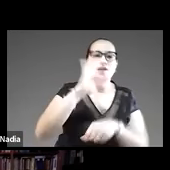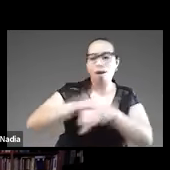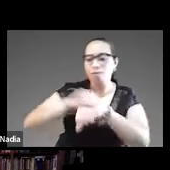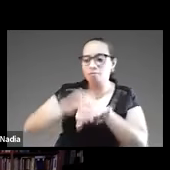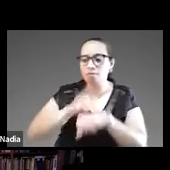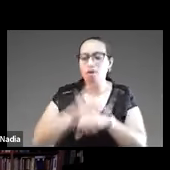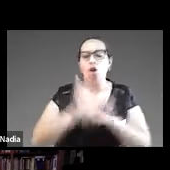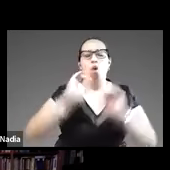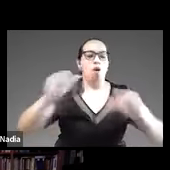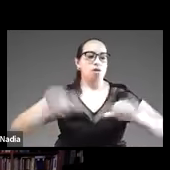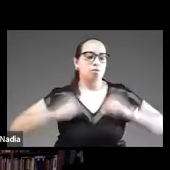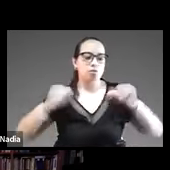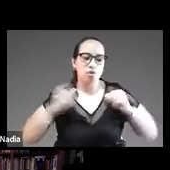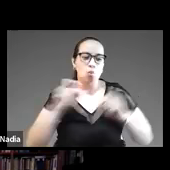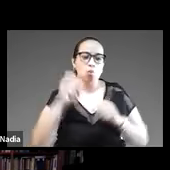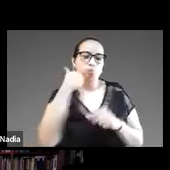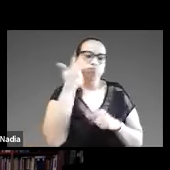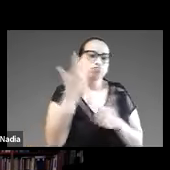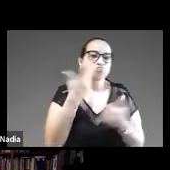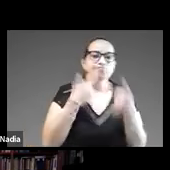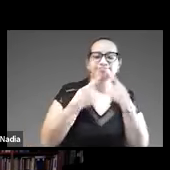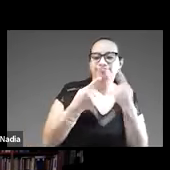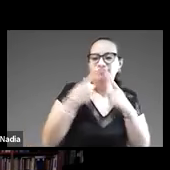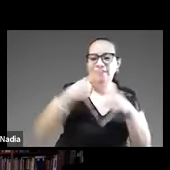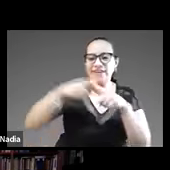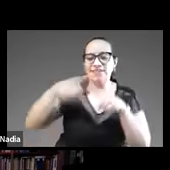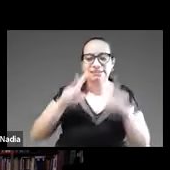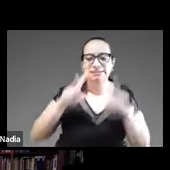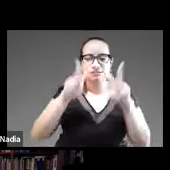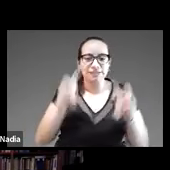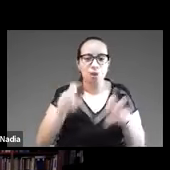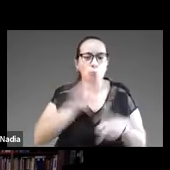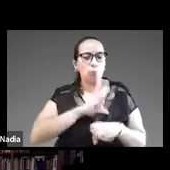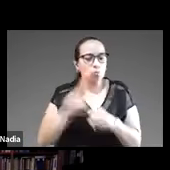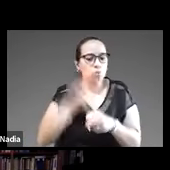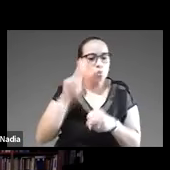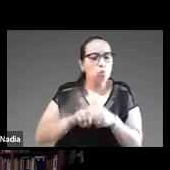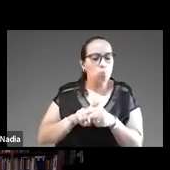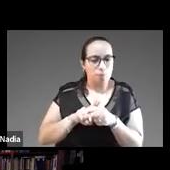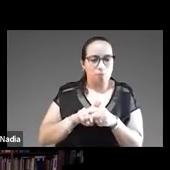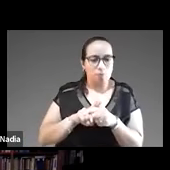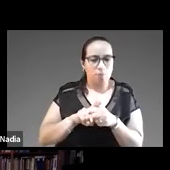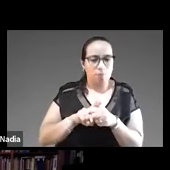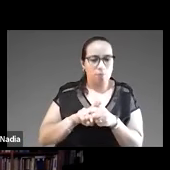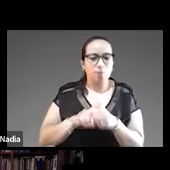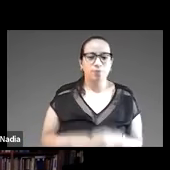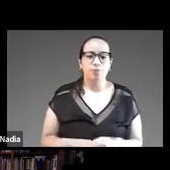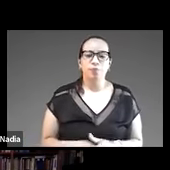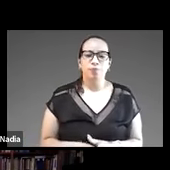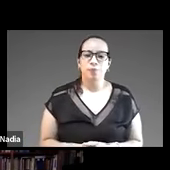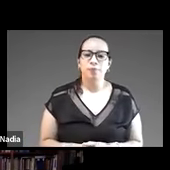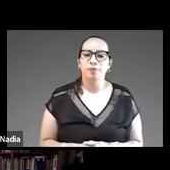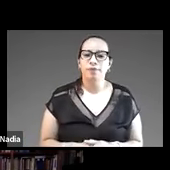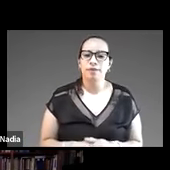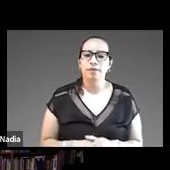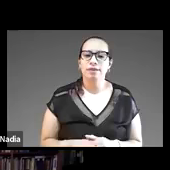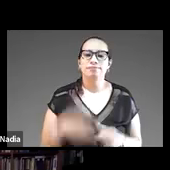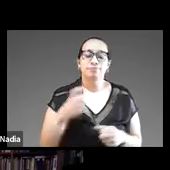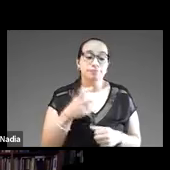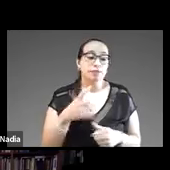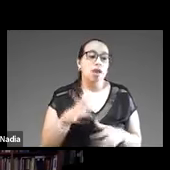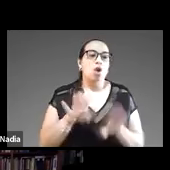los adolescentes cuando quieren dialogar de diferentes temas y se pueda normalizar, no solamente en la interacción con